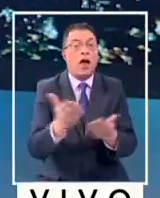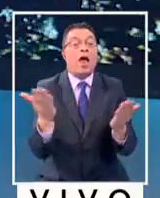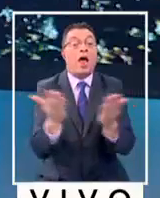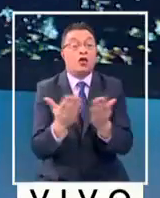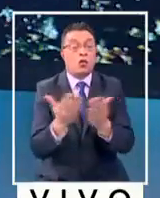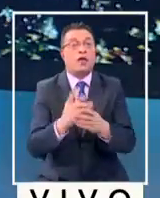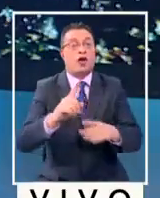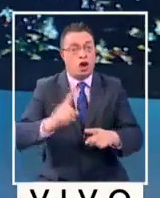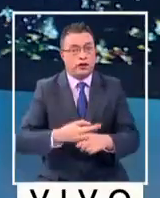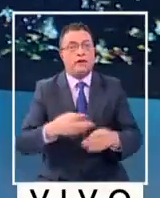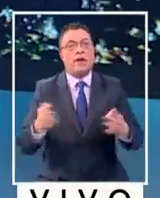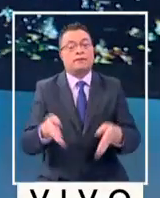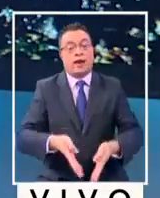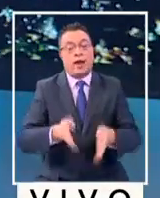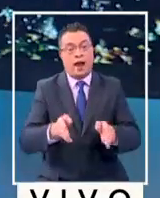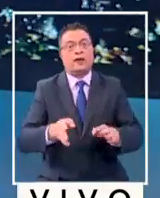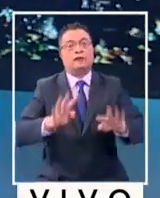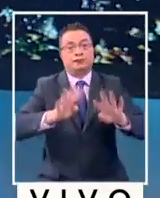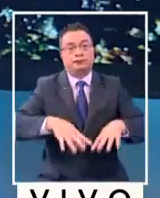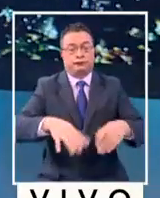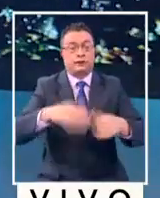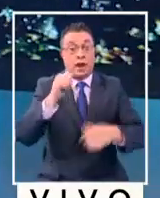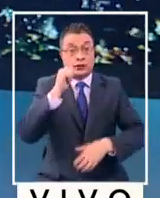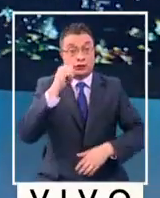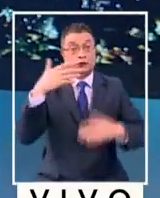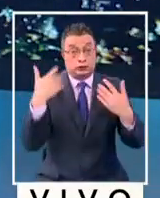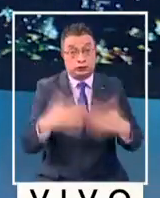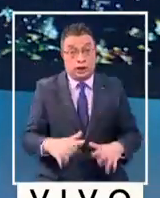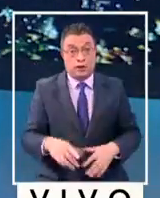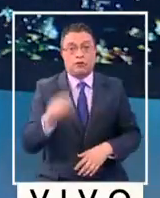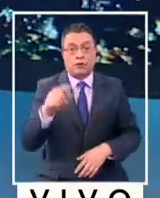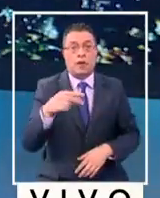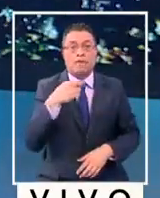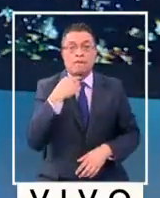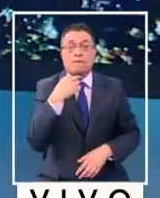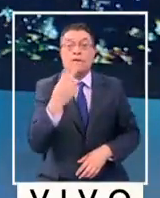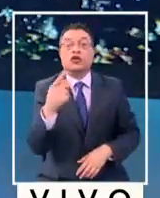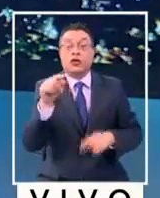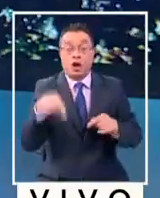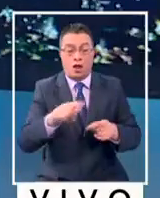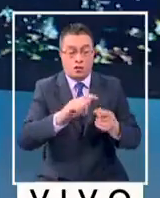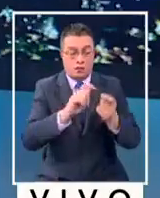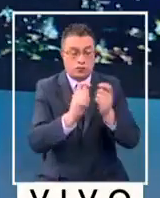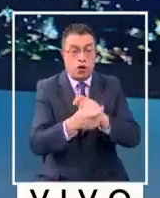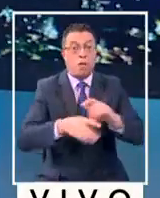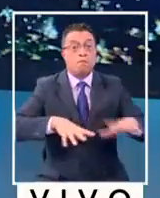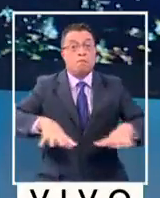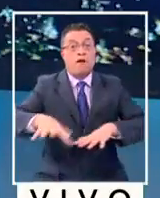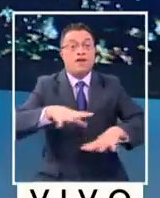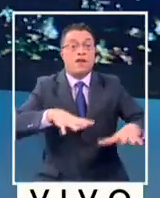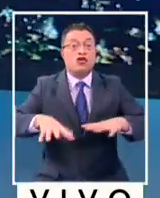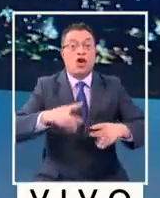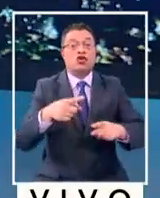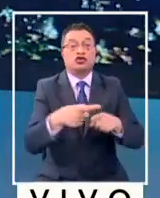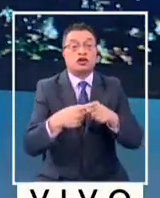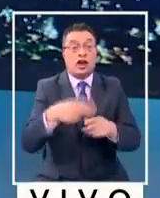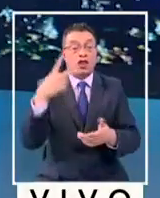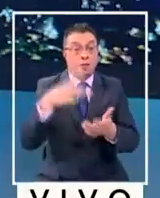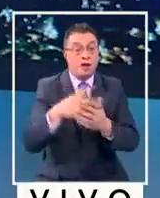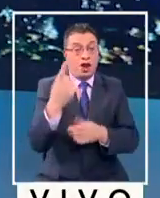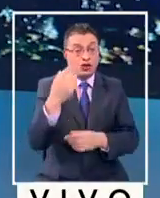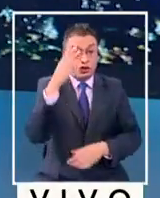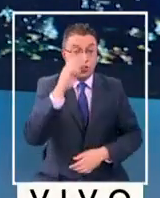estudiantes salgan a la calle. Ya lo hicieron el día de ayer. Si esas voces se convertirán o no en el movimiento social del 2011, no